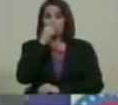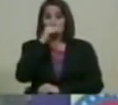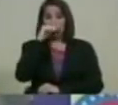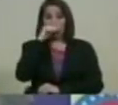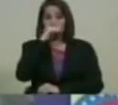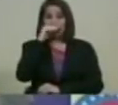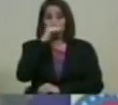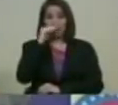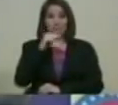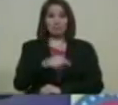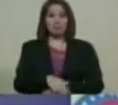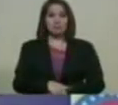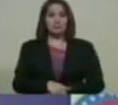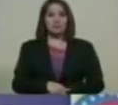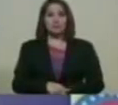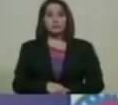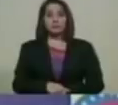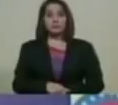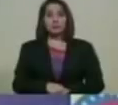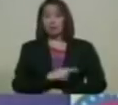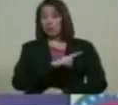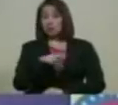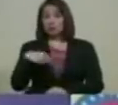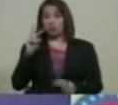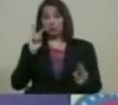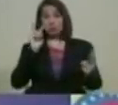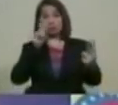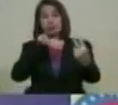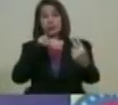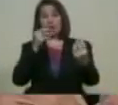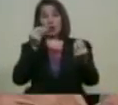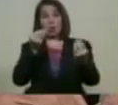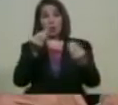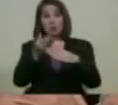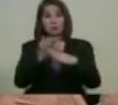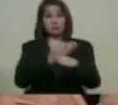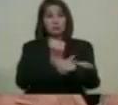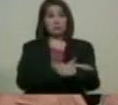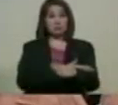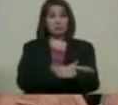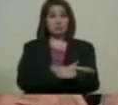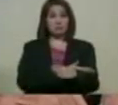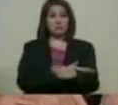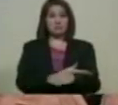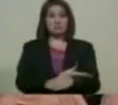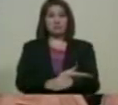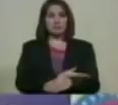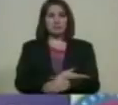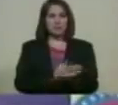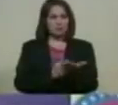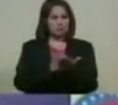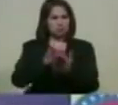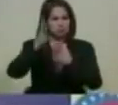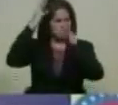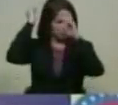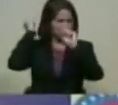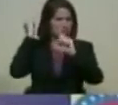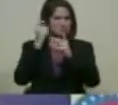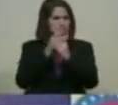Y nosotros estamos en el foco antes, a través de la diplomacia blanda.